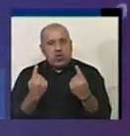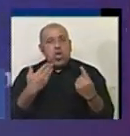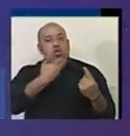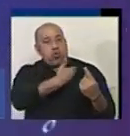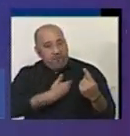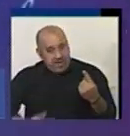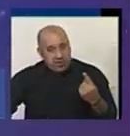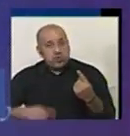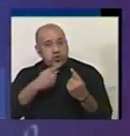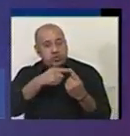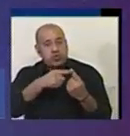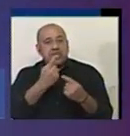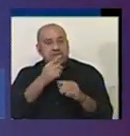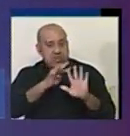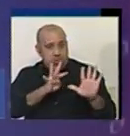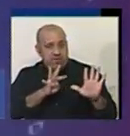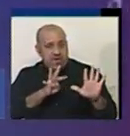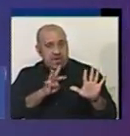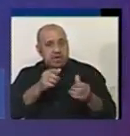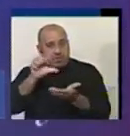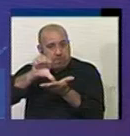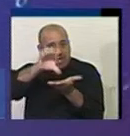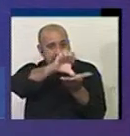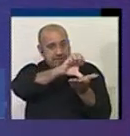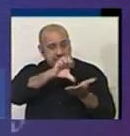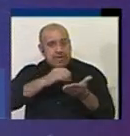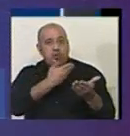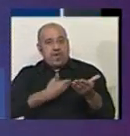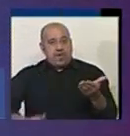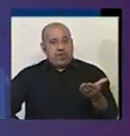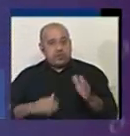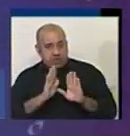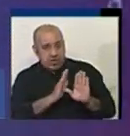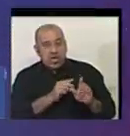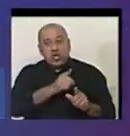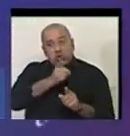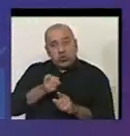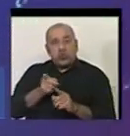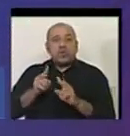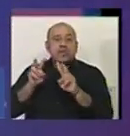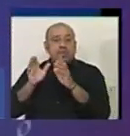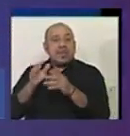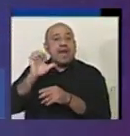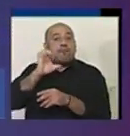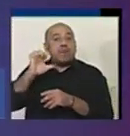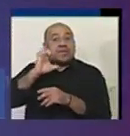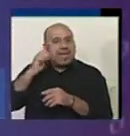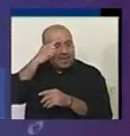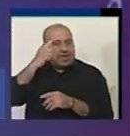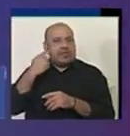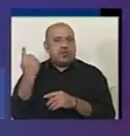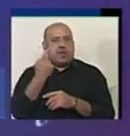20, 19 en realidad, sí, porque uno es la Unión Europea, y esta otra lógica que es las empresas transnacionales. Y